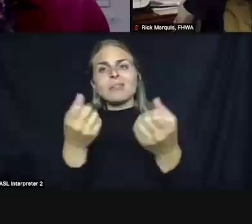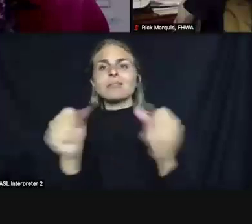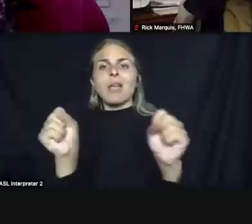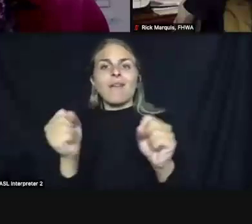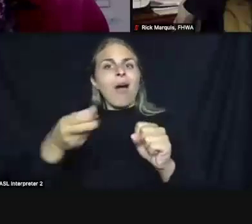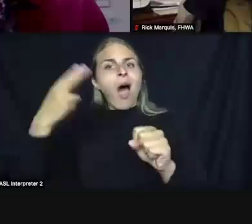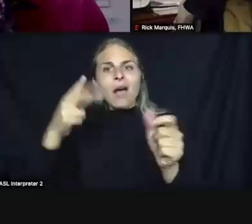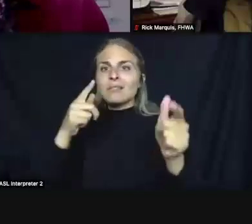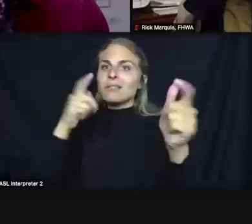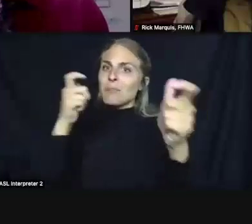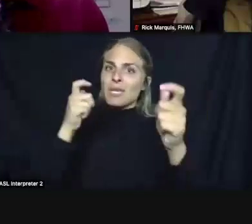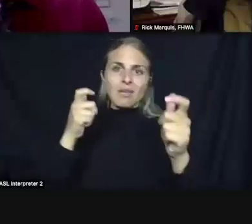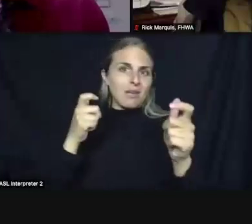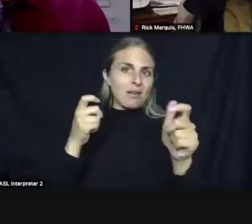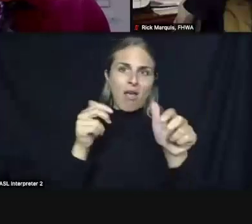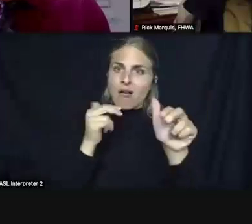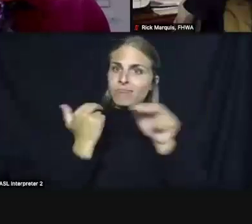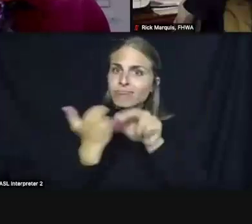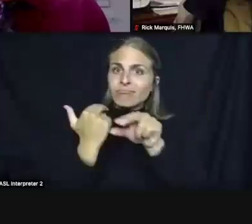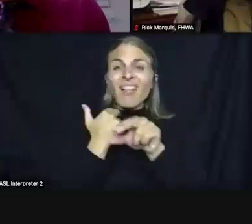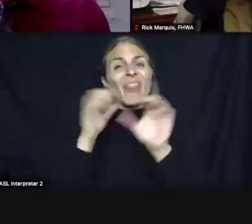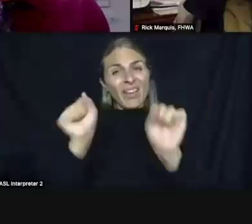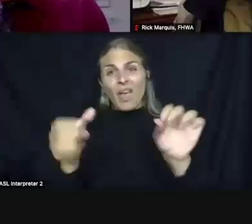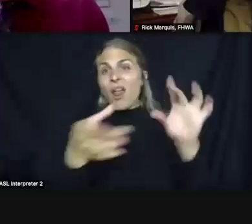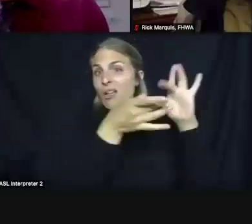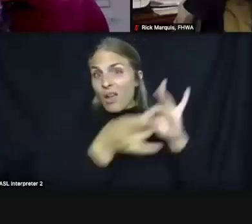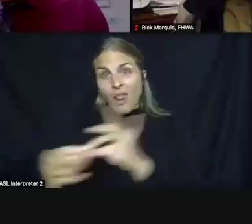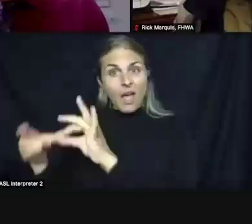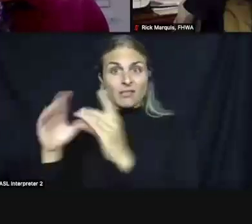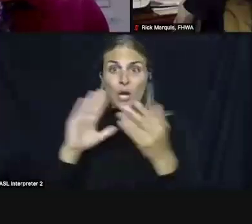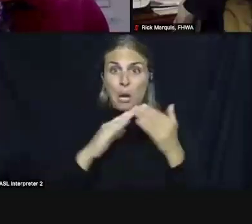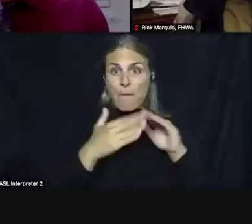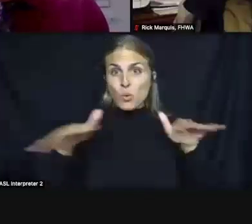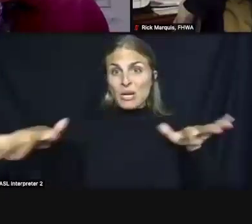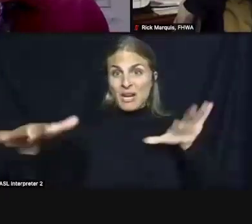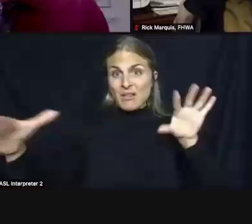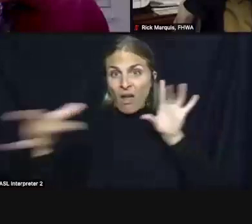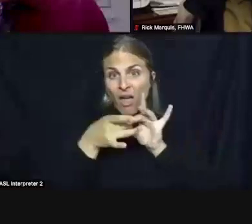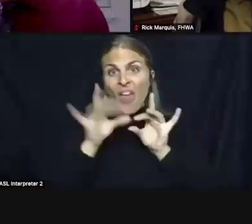que preservar la alta